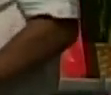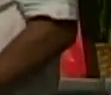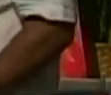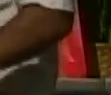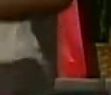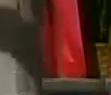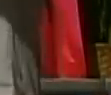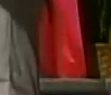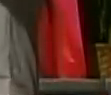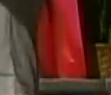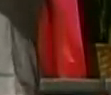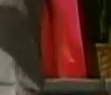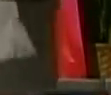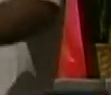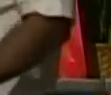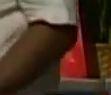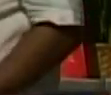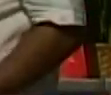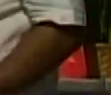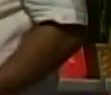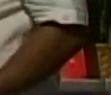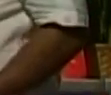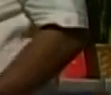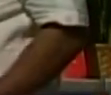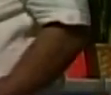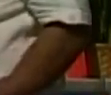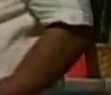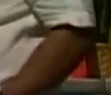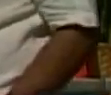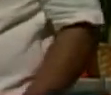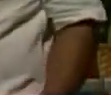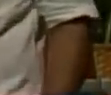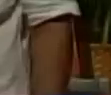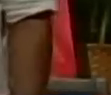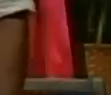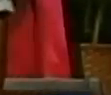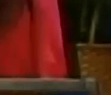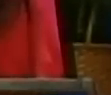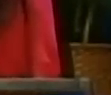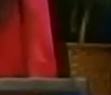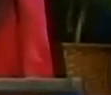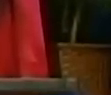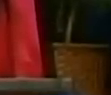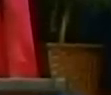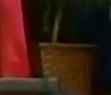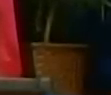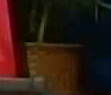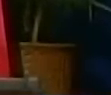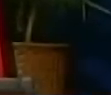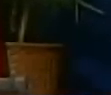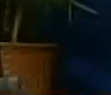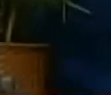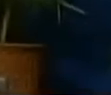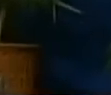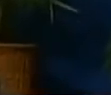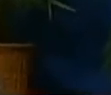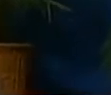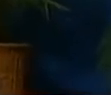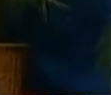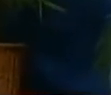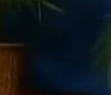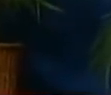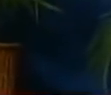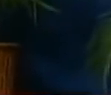renta petrolera, comprando todo lo que nos vendan y no haciendo nada. Ahora todos vamos a dedicarnos a